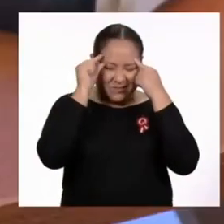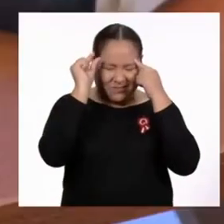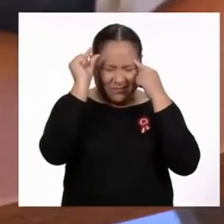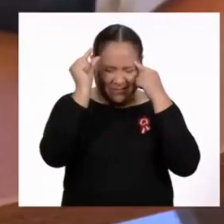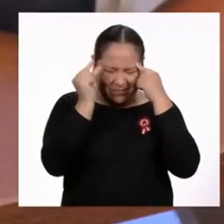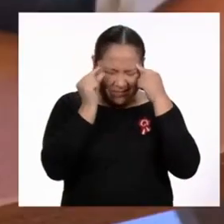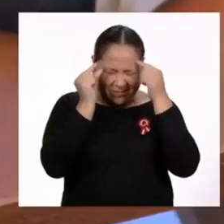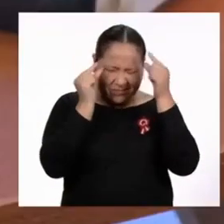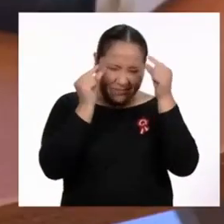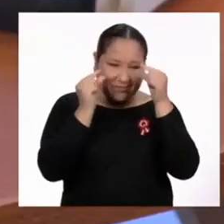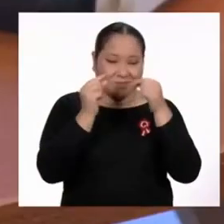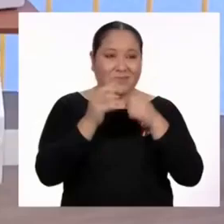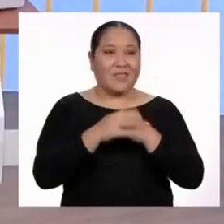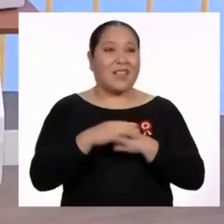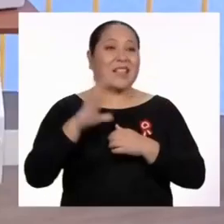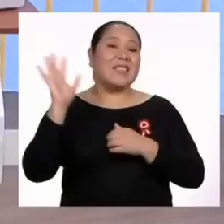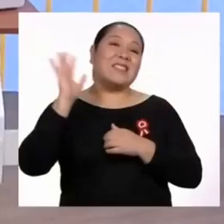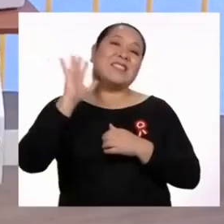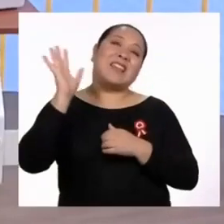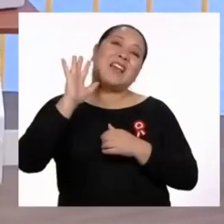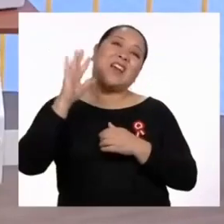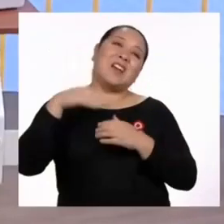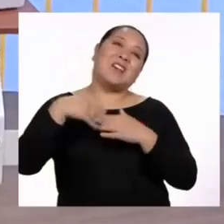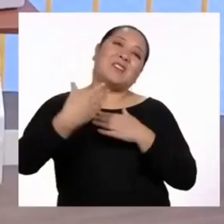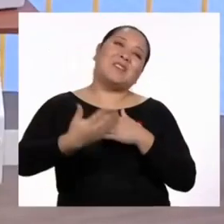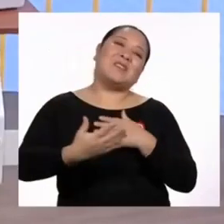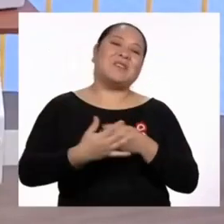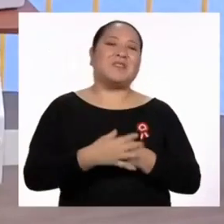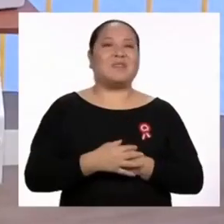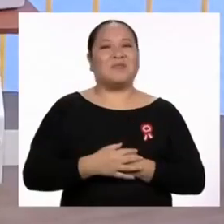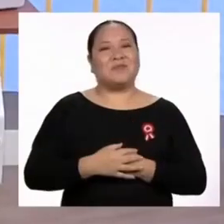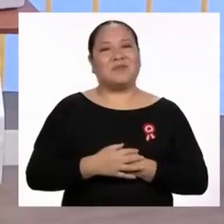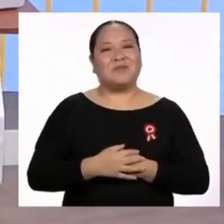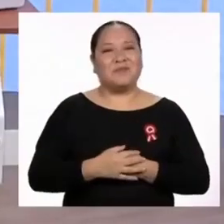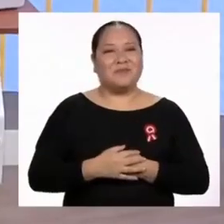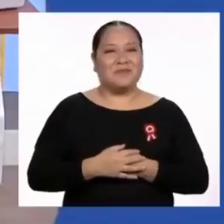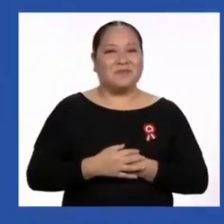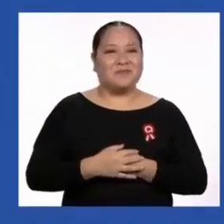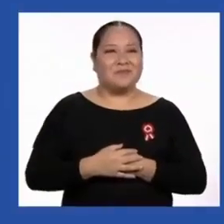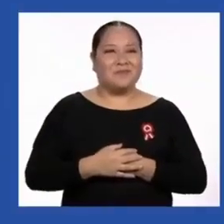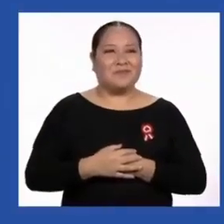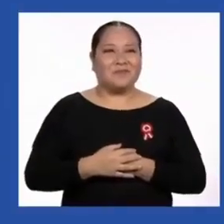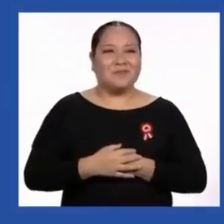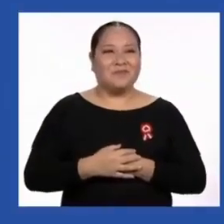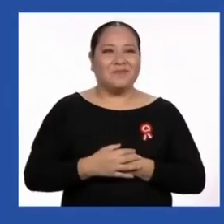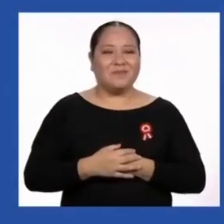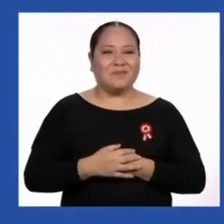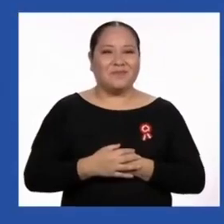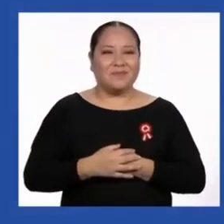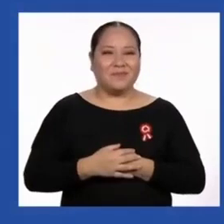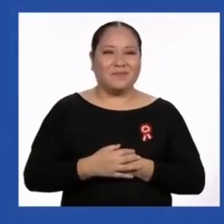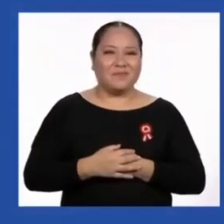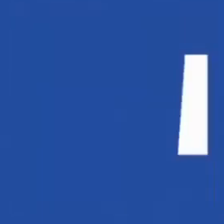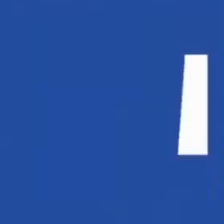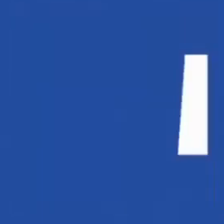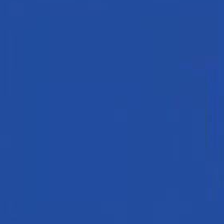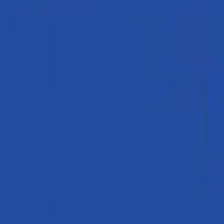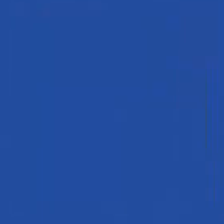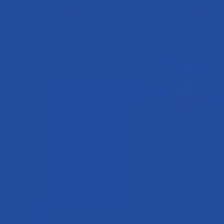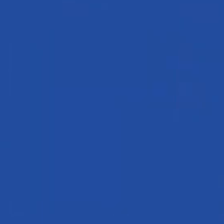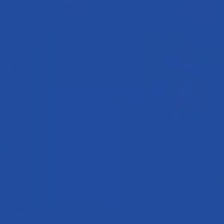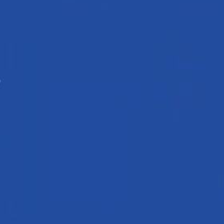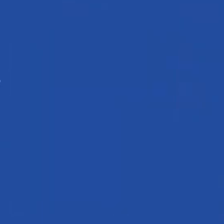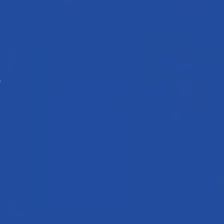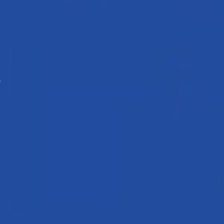procesador. ¡Hasta la próxima! ¡Chao, chao! Pues sí, no sabes, hay un premio de 200...